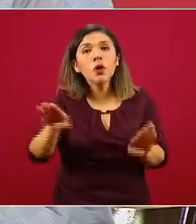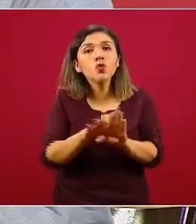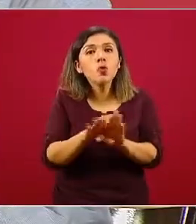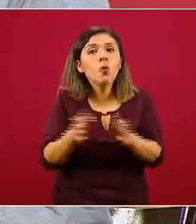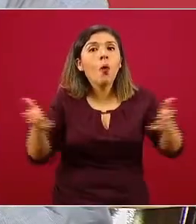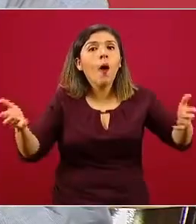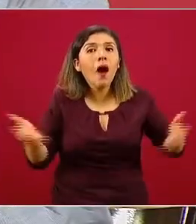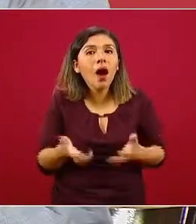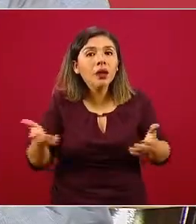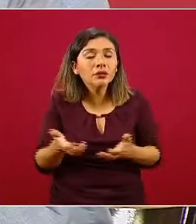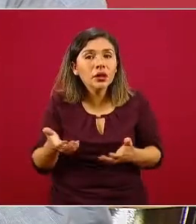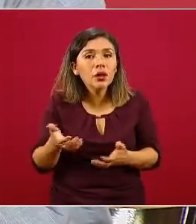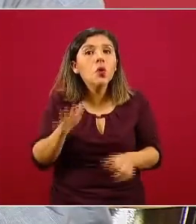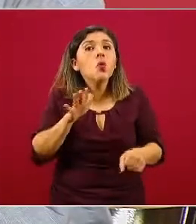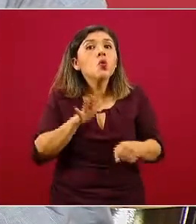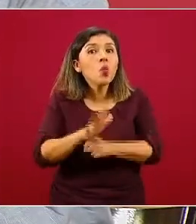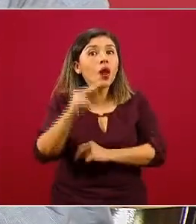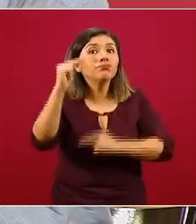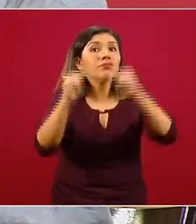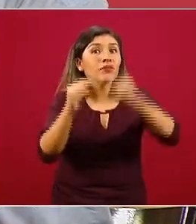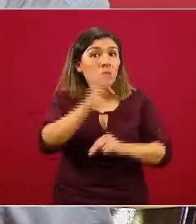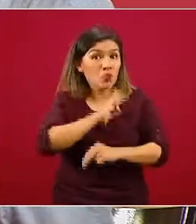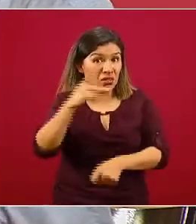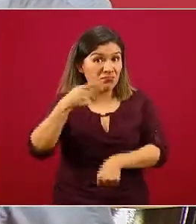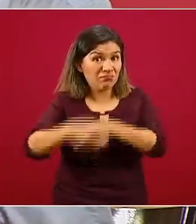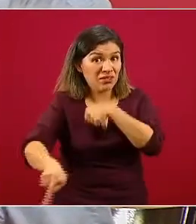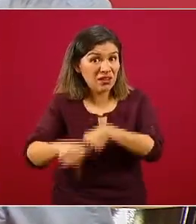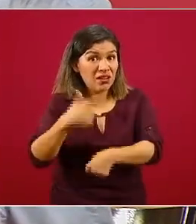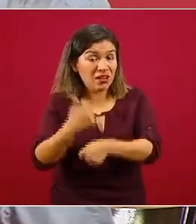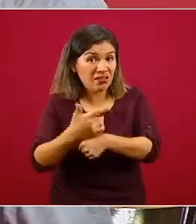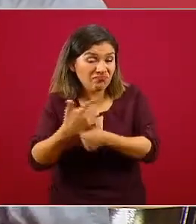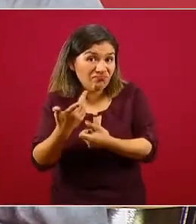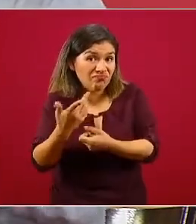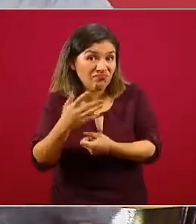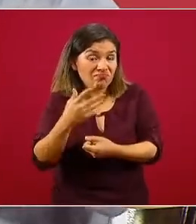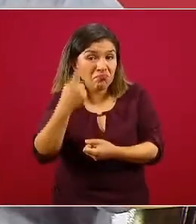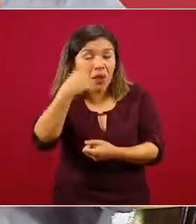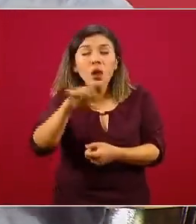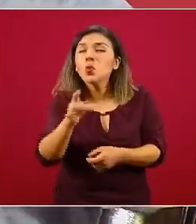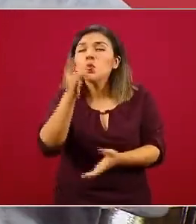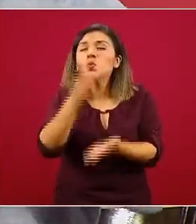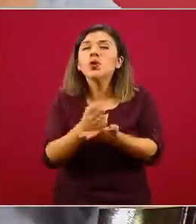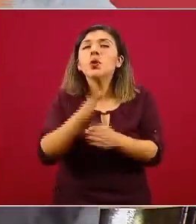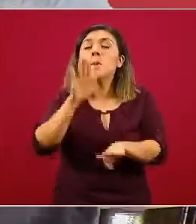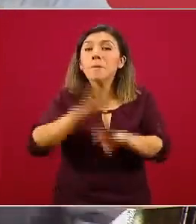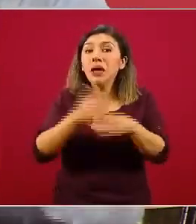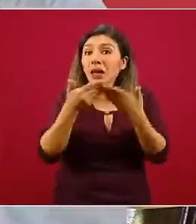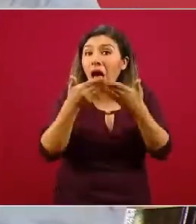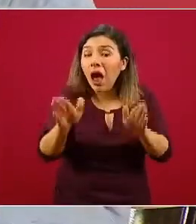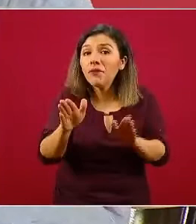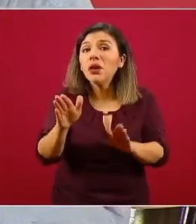sociedad cuál es el nivel de riesgo, y solamente activar los